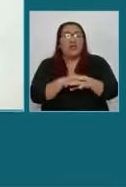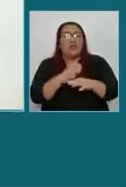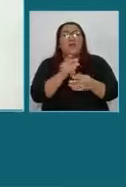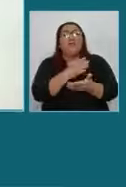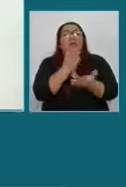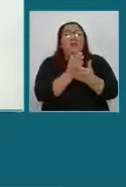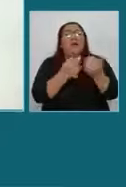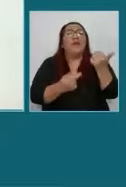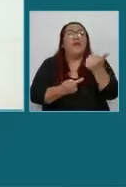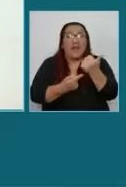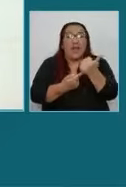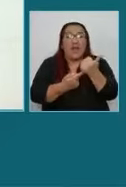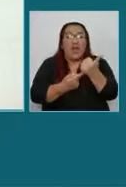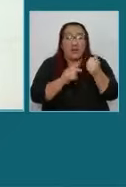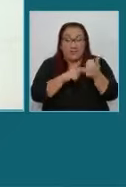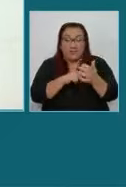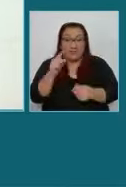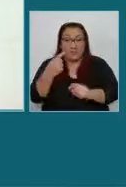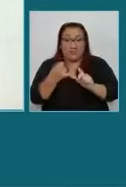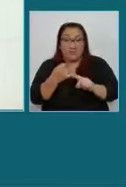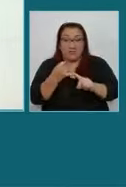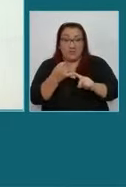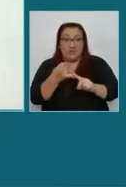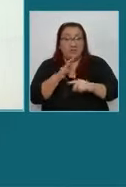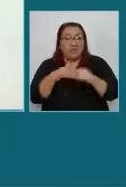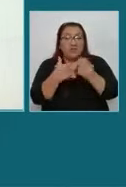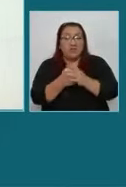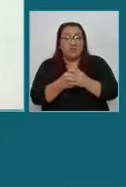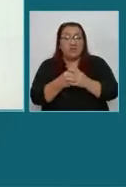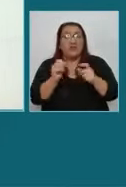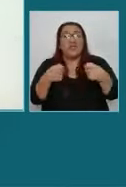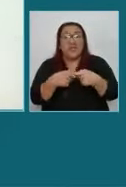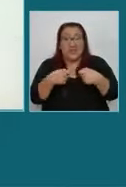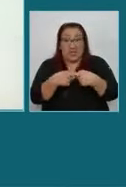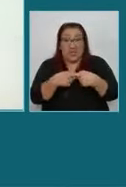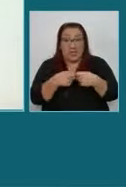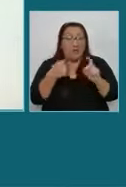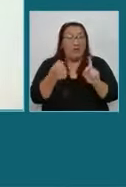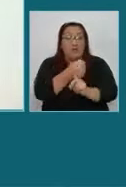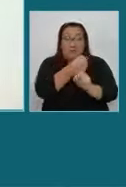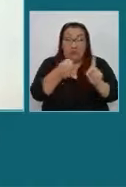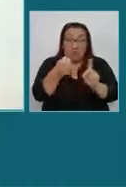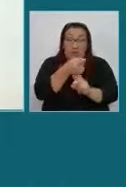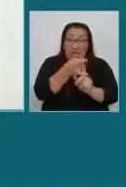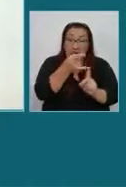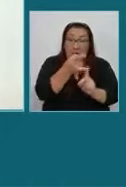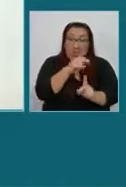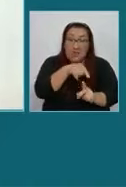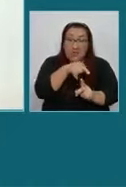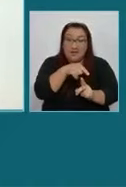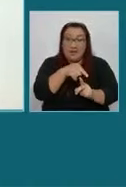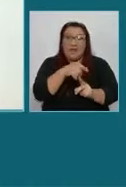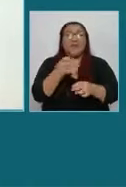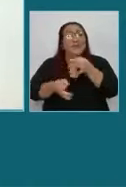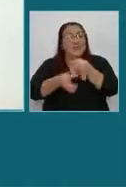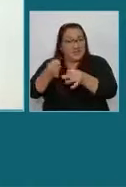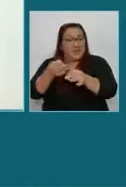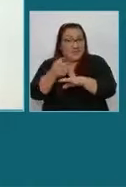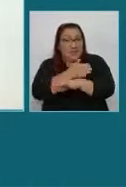tecnología. La primera, todo lo que es ciberbullying y acoso en línea. Ya he estado contando algunas de las